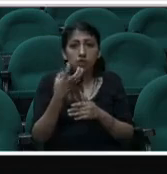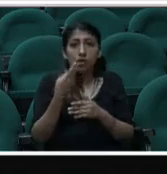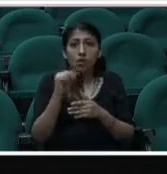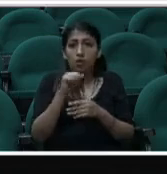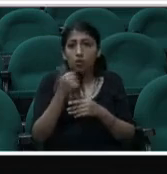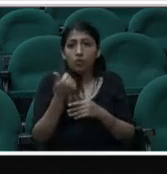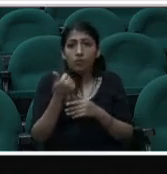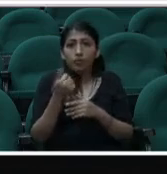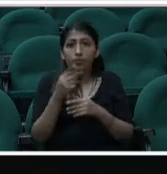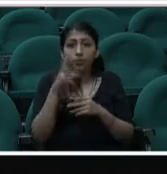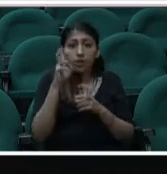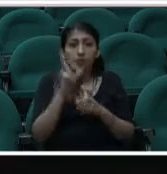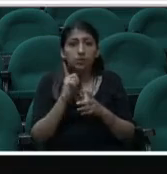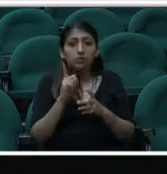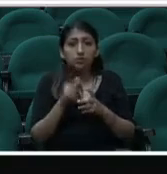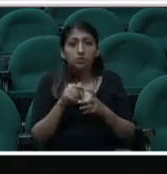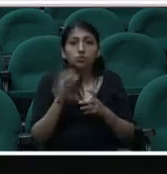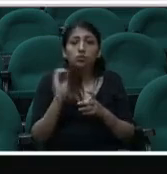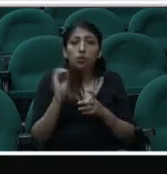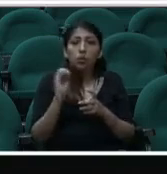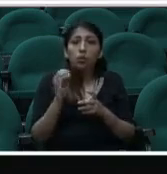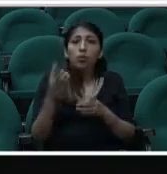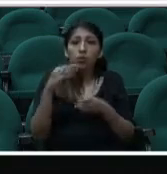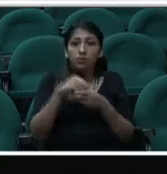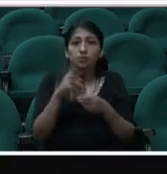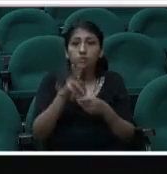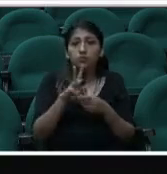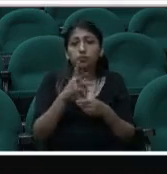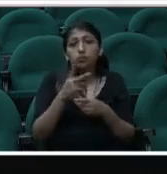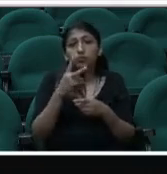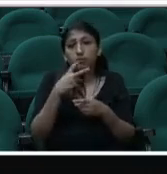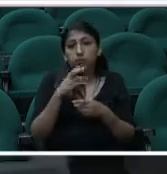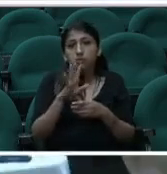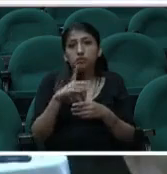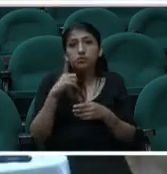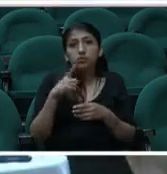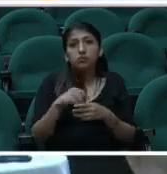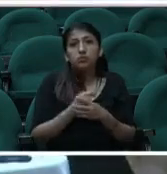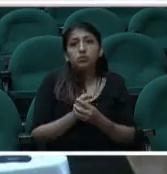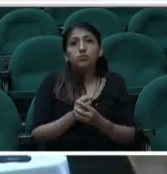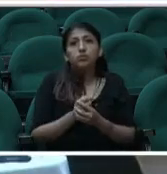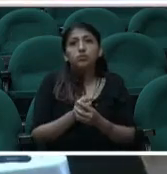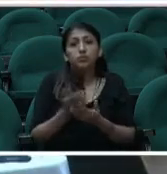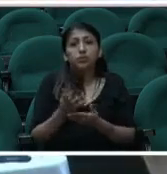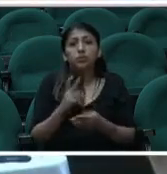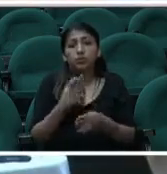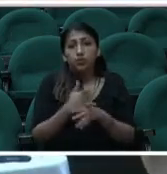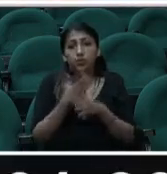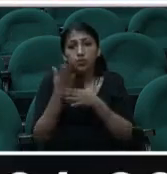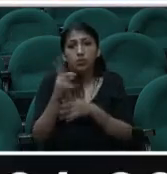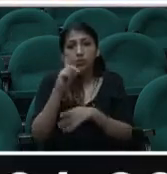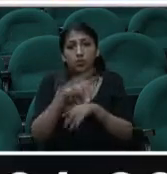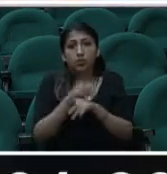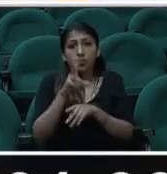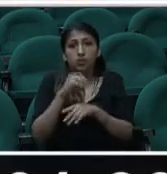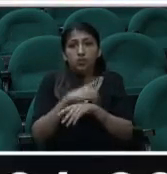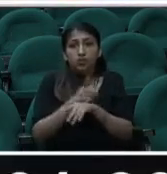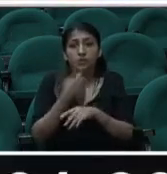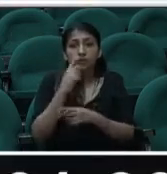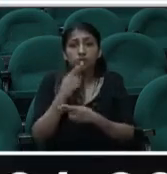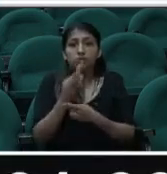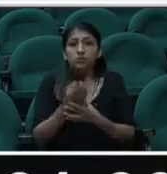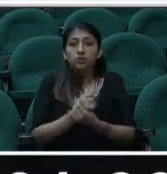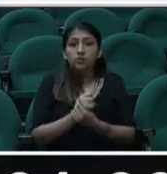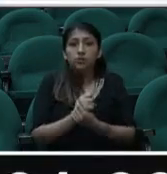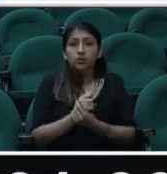propuesta en este tema de salud o quisiera complementar también su propuesta de salud candidata ya sean gelman un minuto 30 segundos para responder